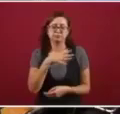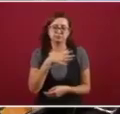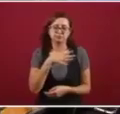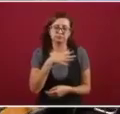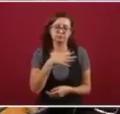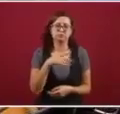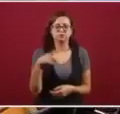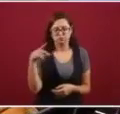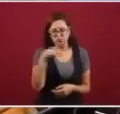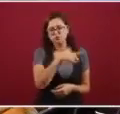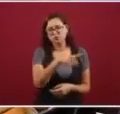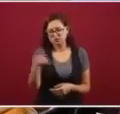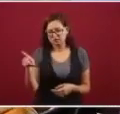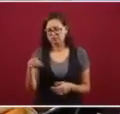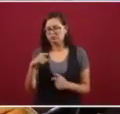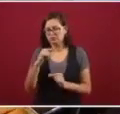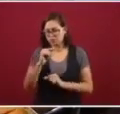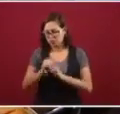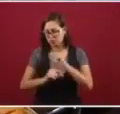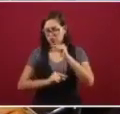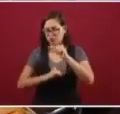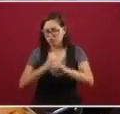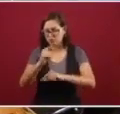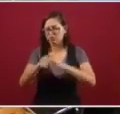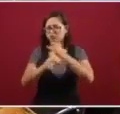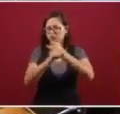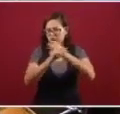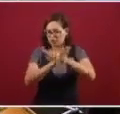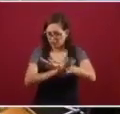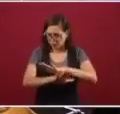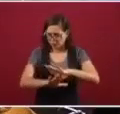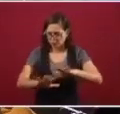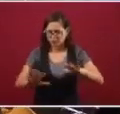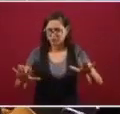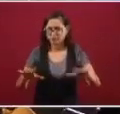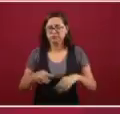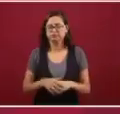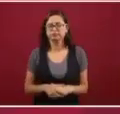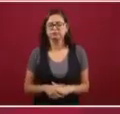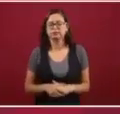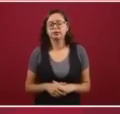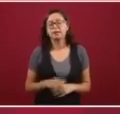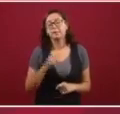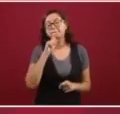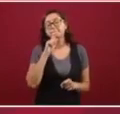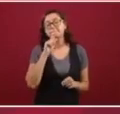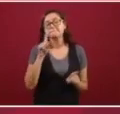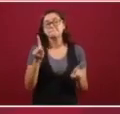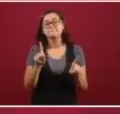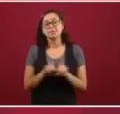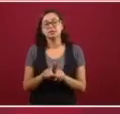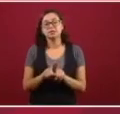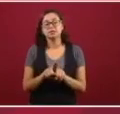ustedes van a tener la información completa. O sea, inclusive